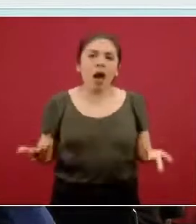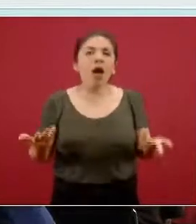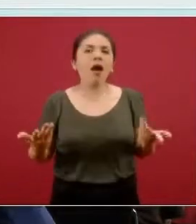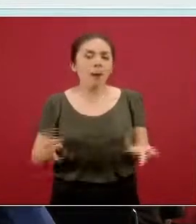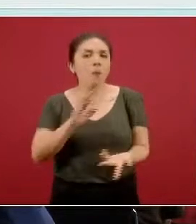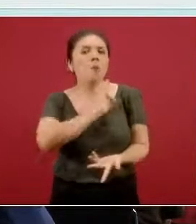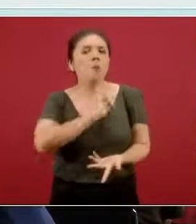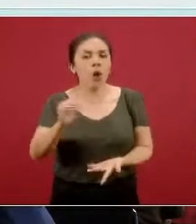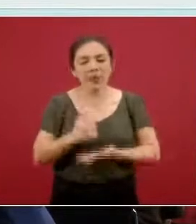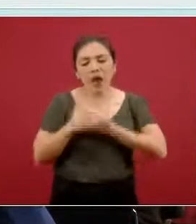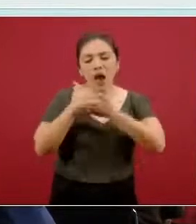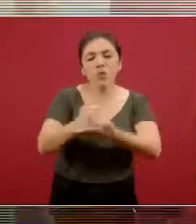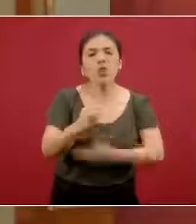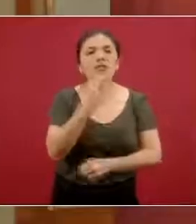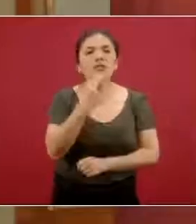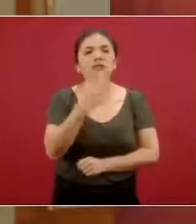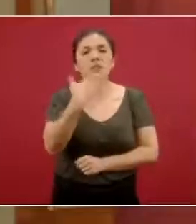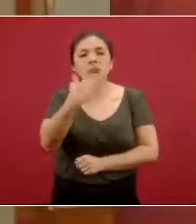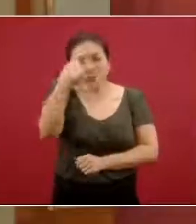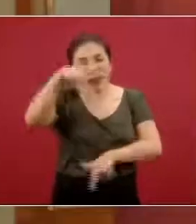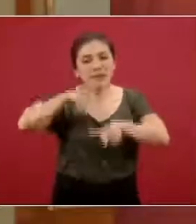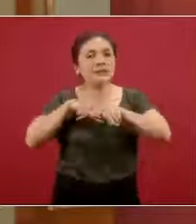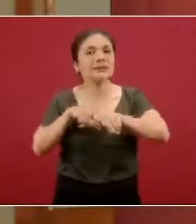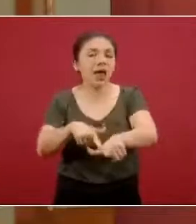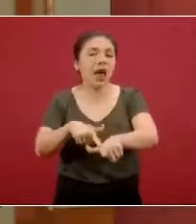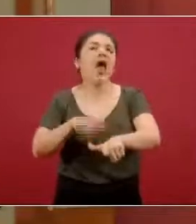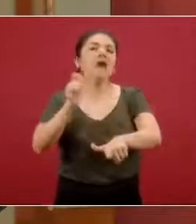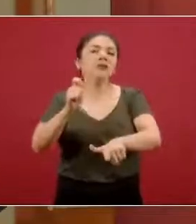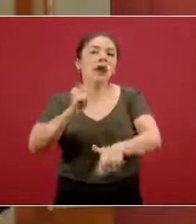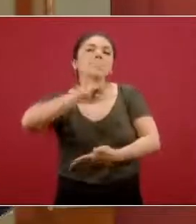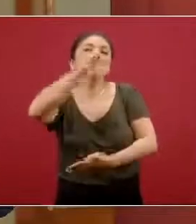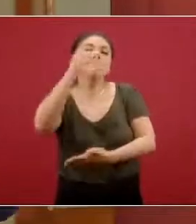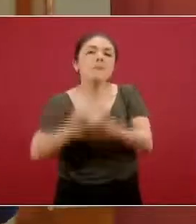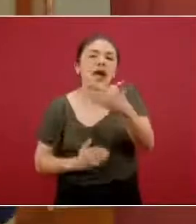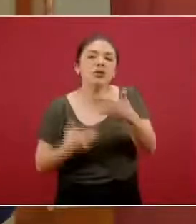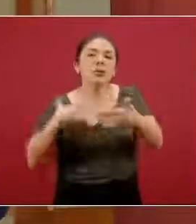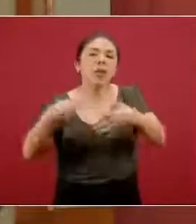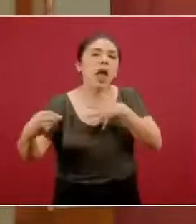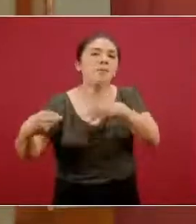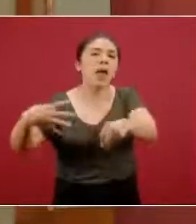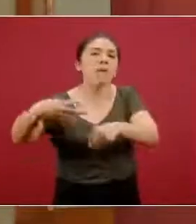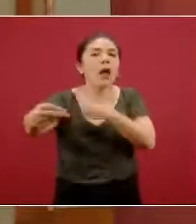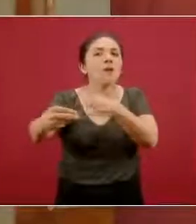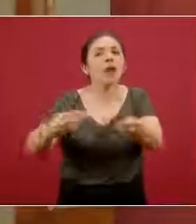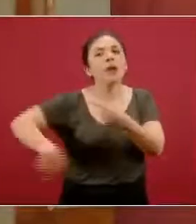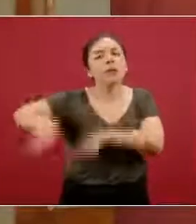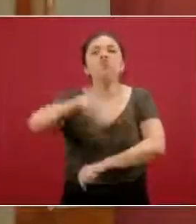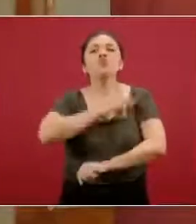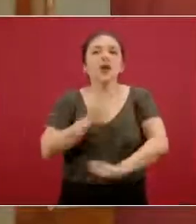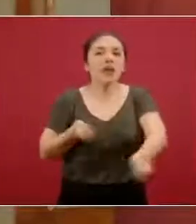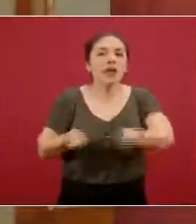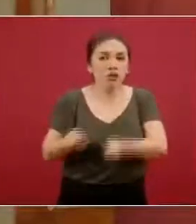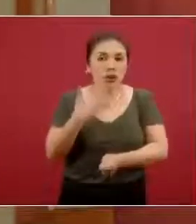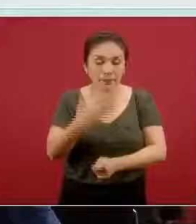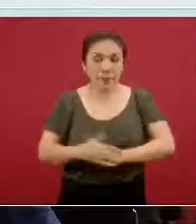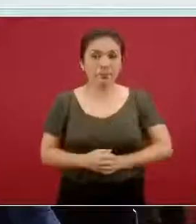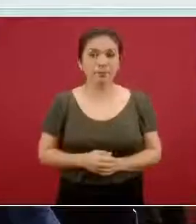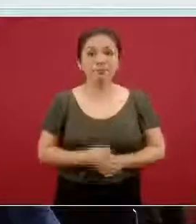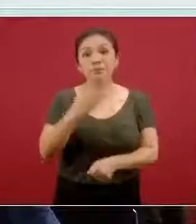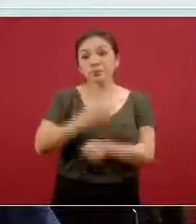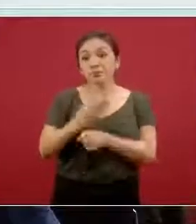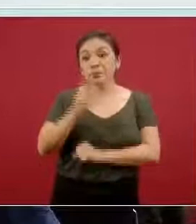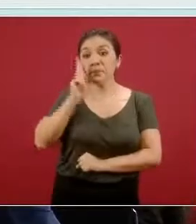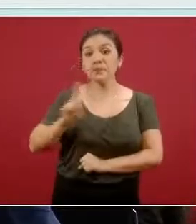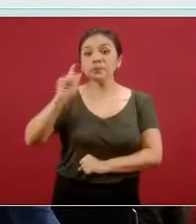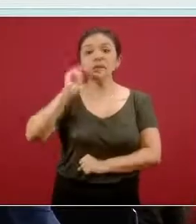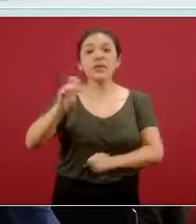realmente contribuir a continuar con las tendencias descendentes y el control de la epidemia. Vamos a ver